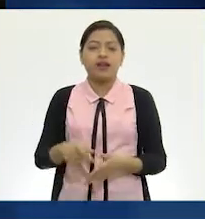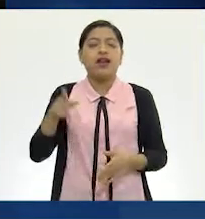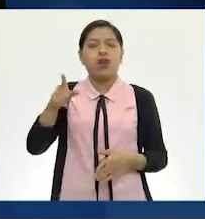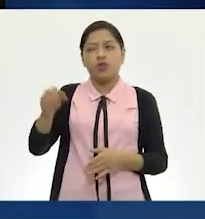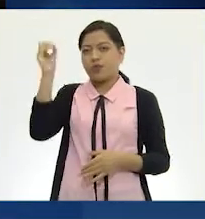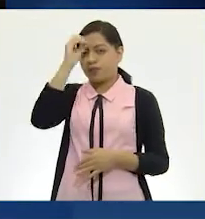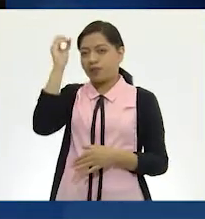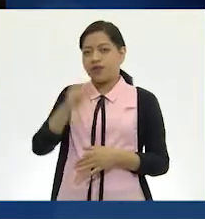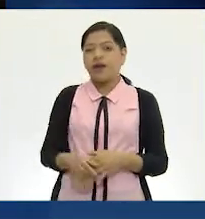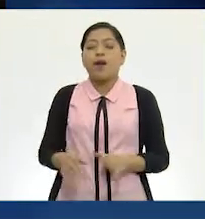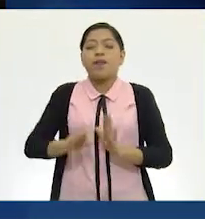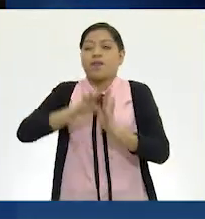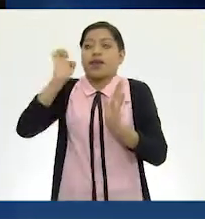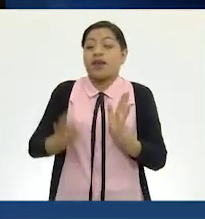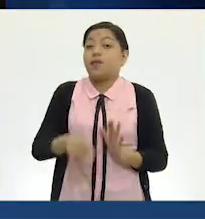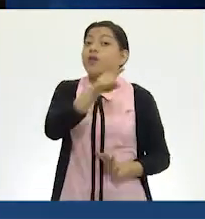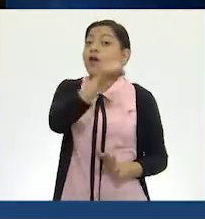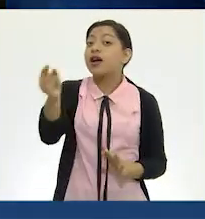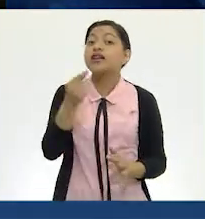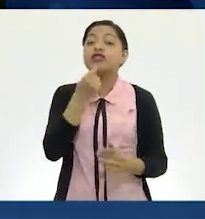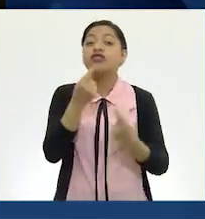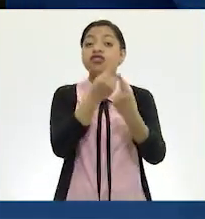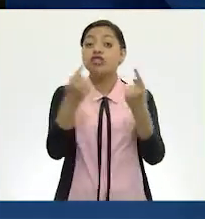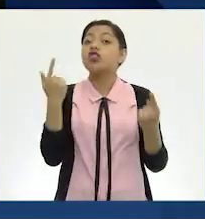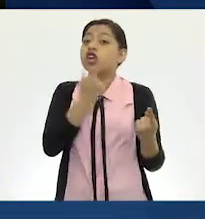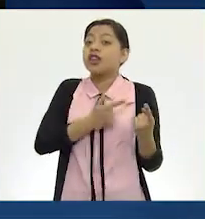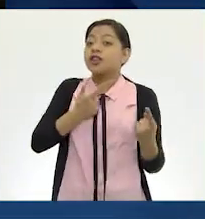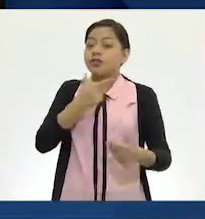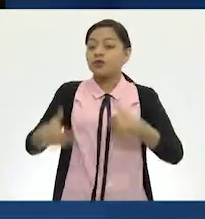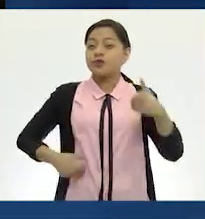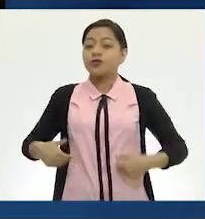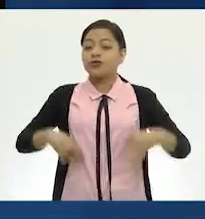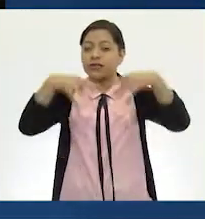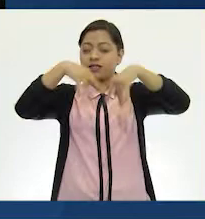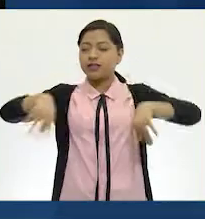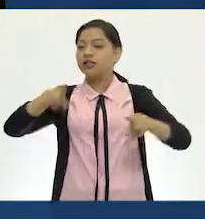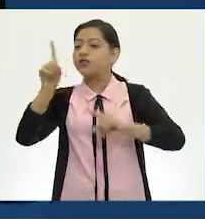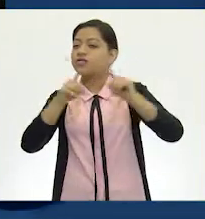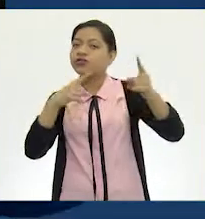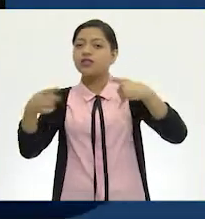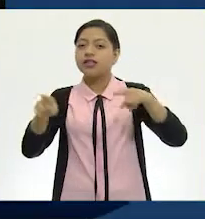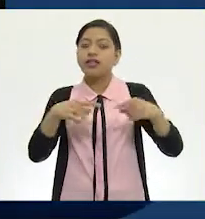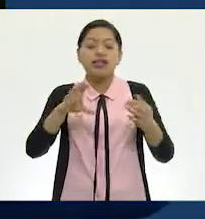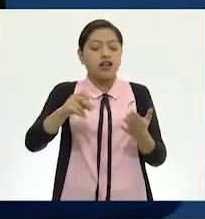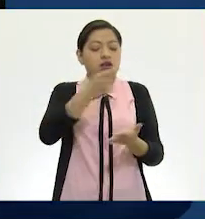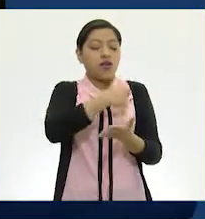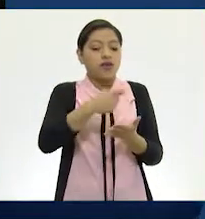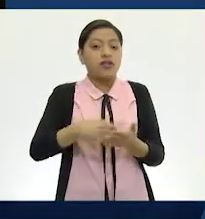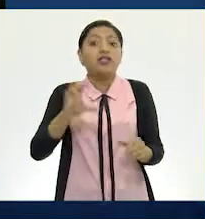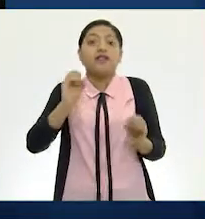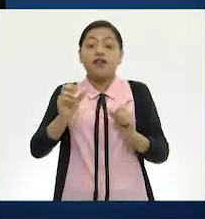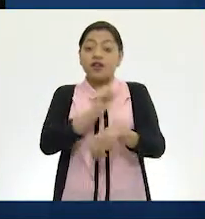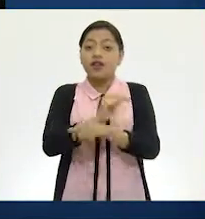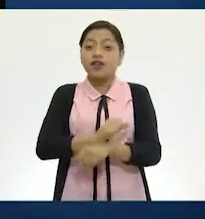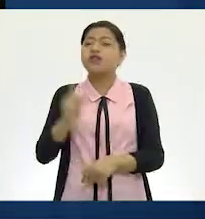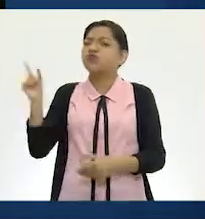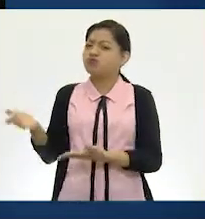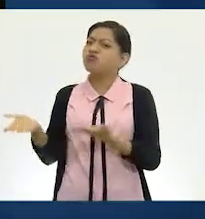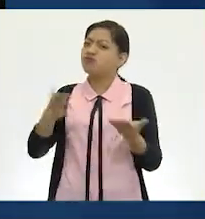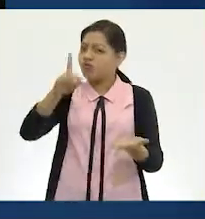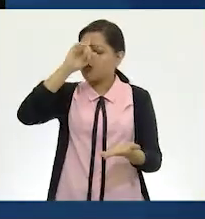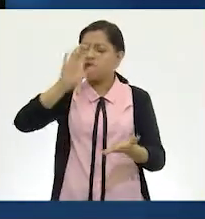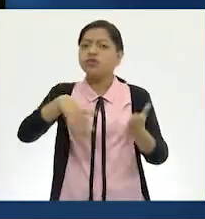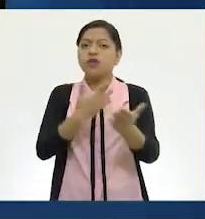que sí les interesa hacer teatro, los que quieren ser actores o directores o escritores, ¿qué les recomendarías? Que inicien